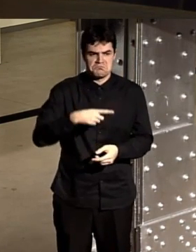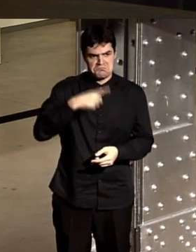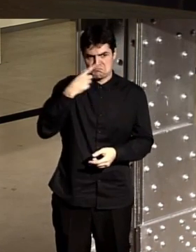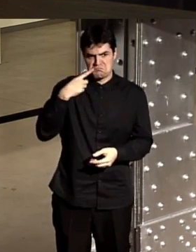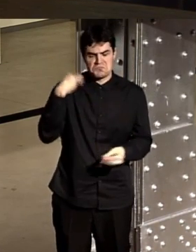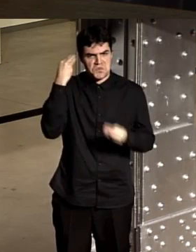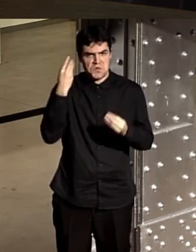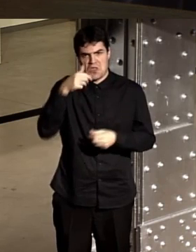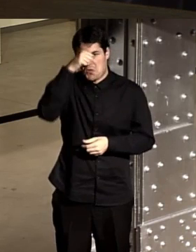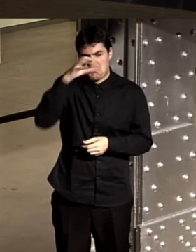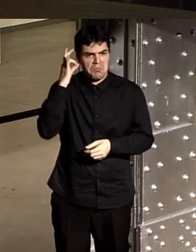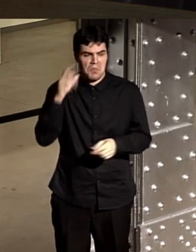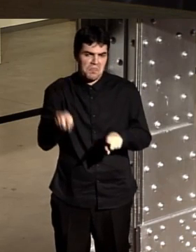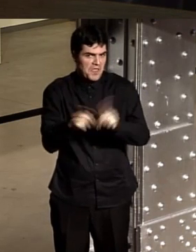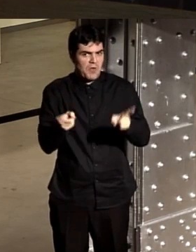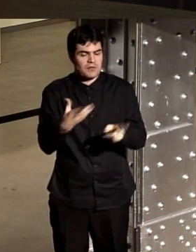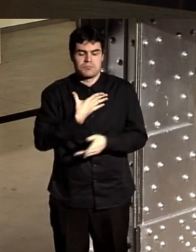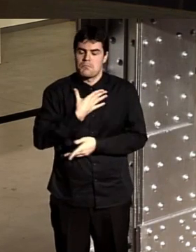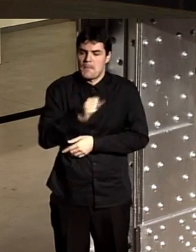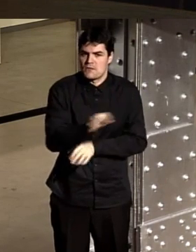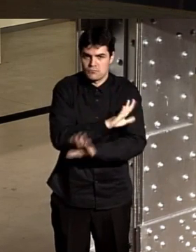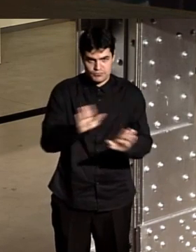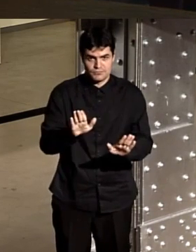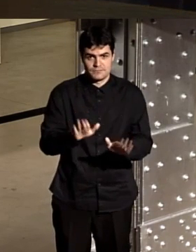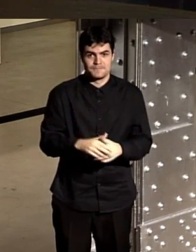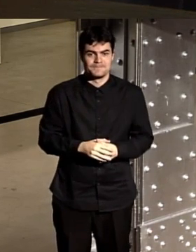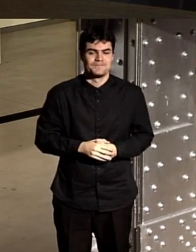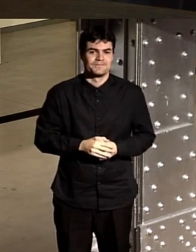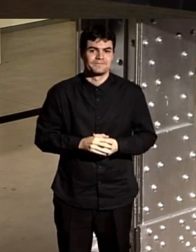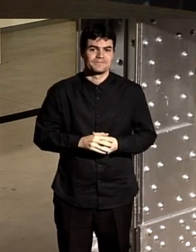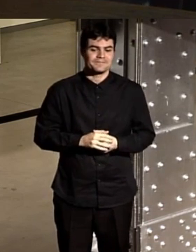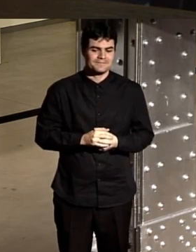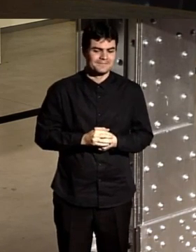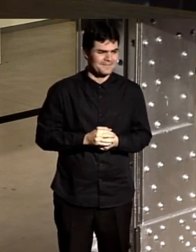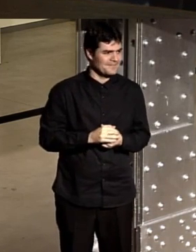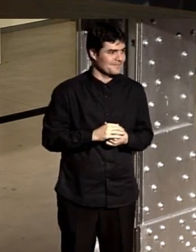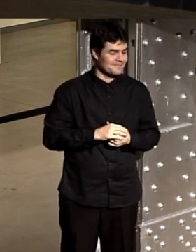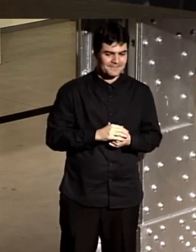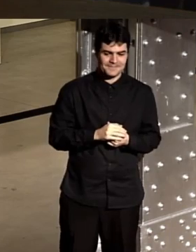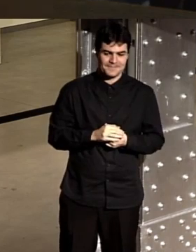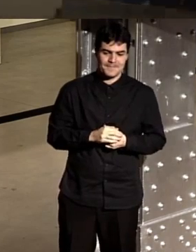ser valiente. Gracias, Lindsay. Tú te has apuntado lo de la abuela por los 98 años.